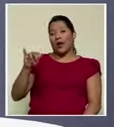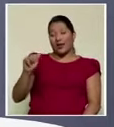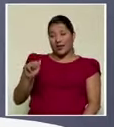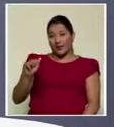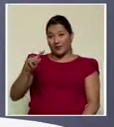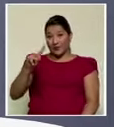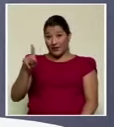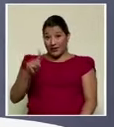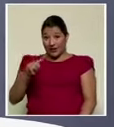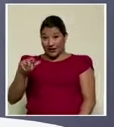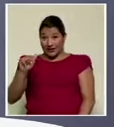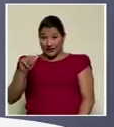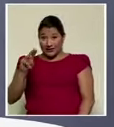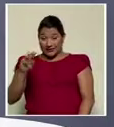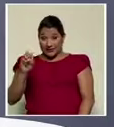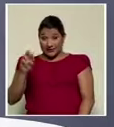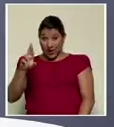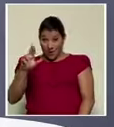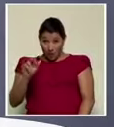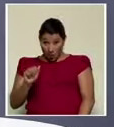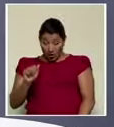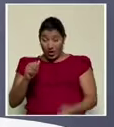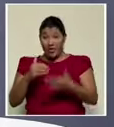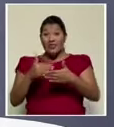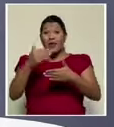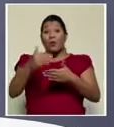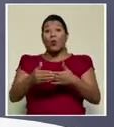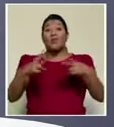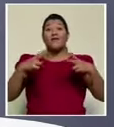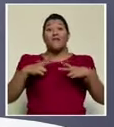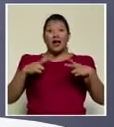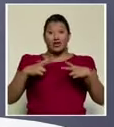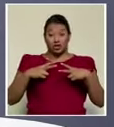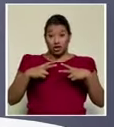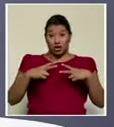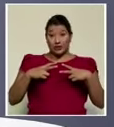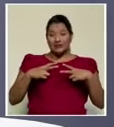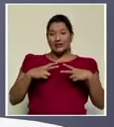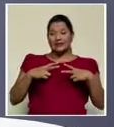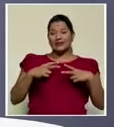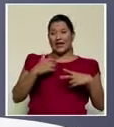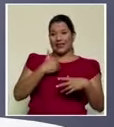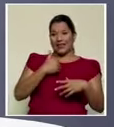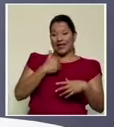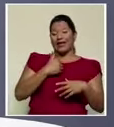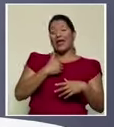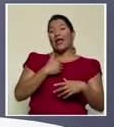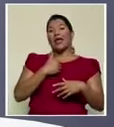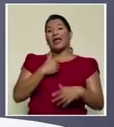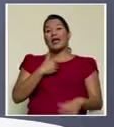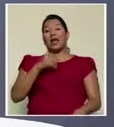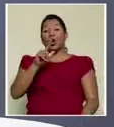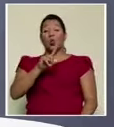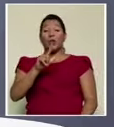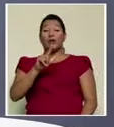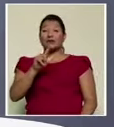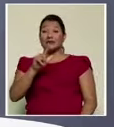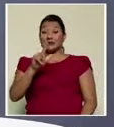de las vacaciones, de don Luis Antonio, la magistratura, la presidencia del tribunal, de